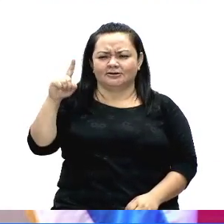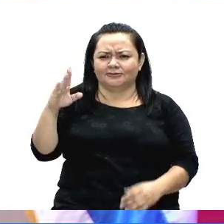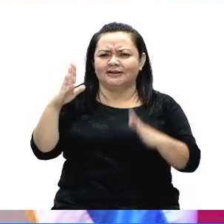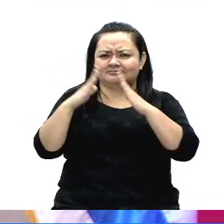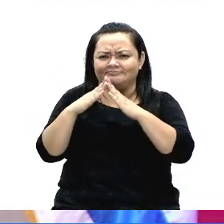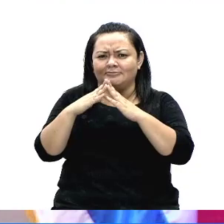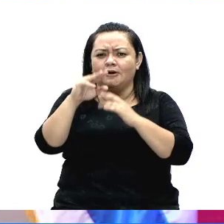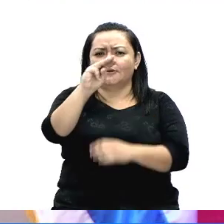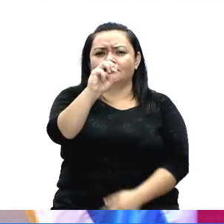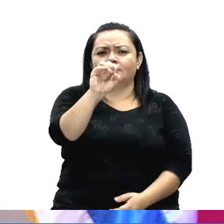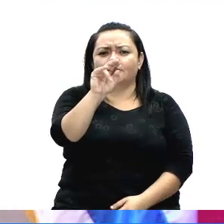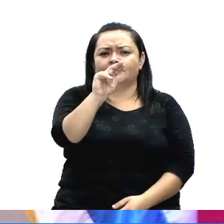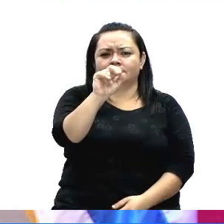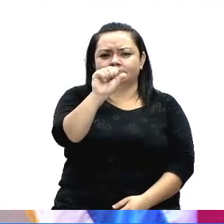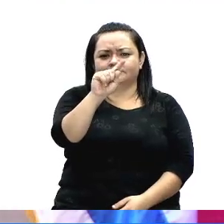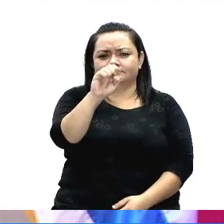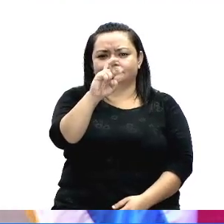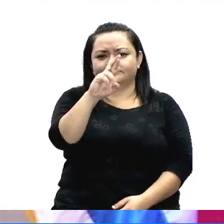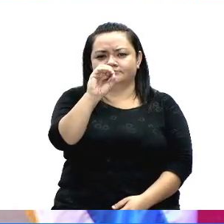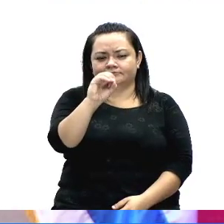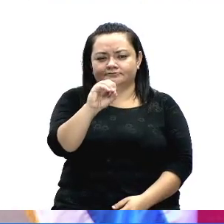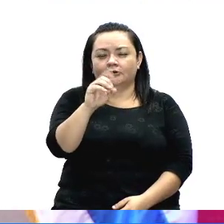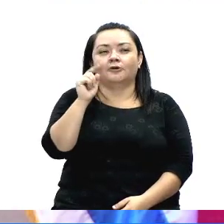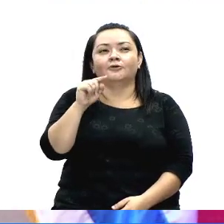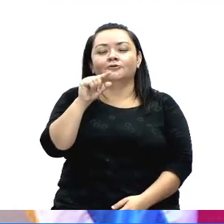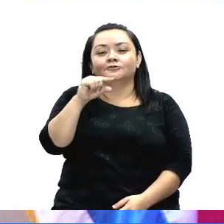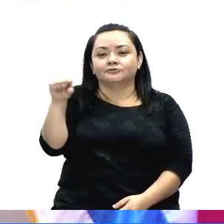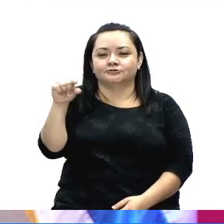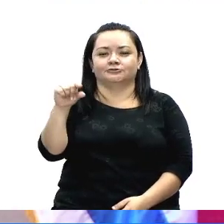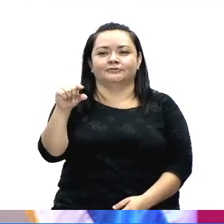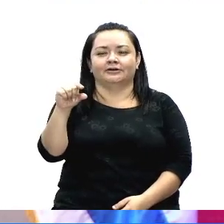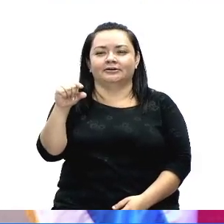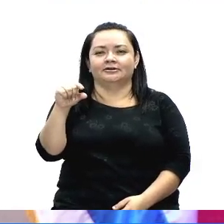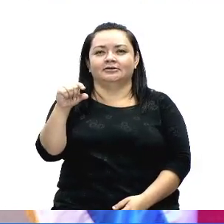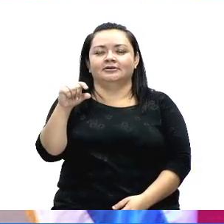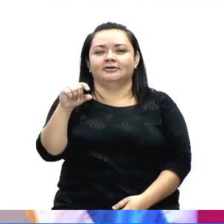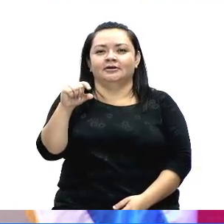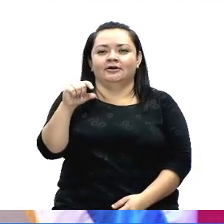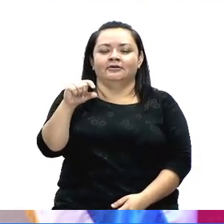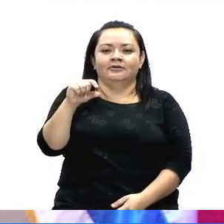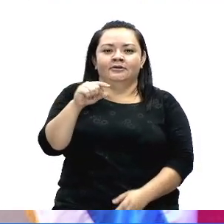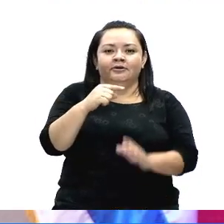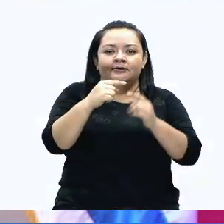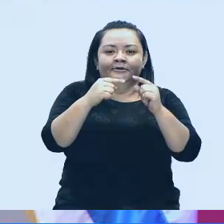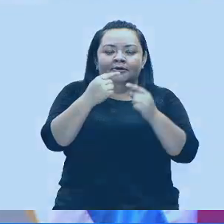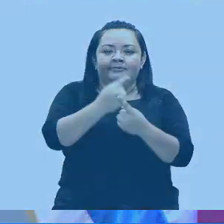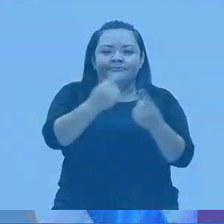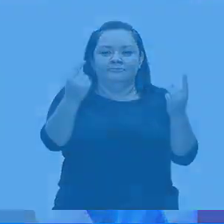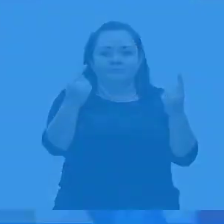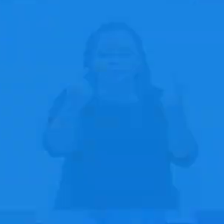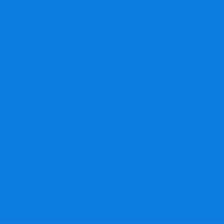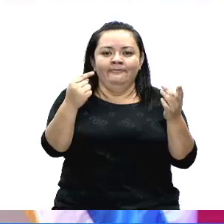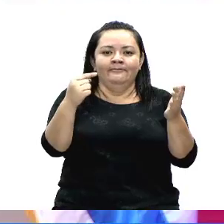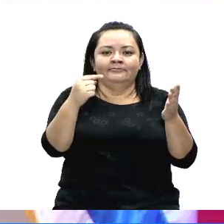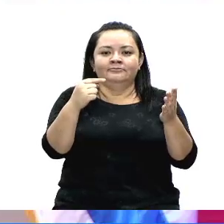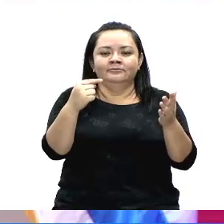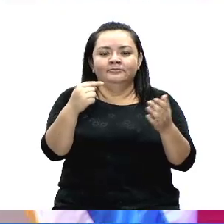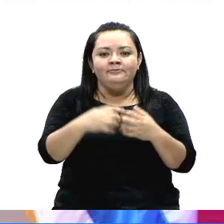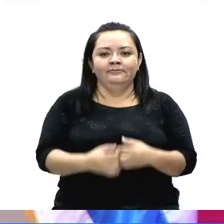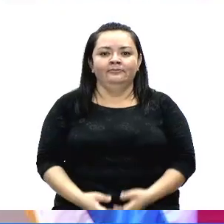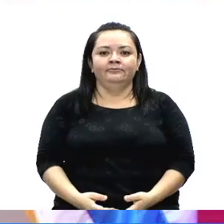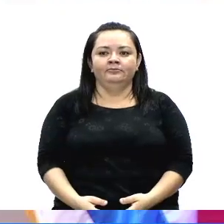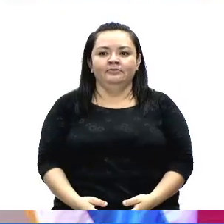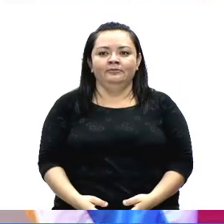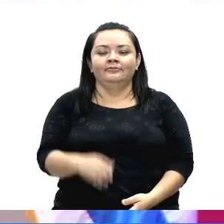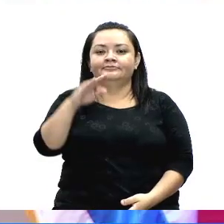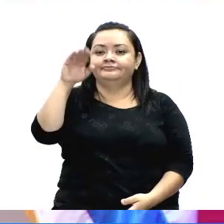que han colocado hay un lugar de gran nombrado pelea a través de de una persona que fue martirizada de